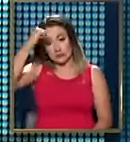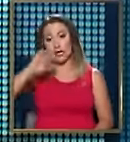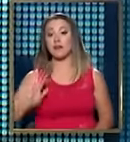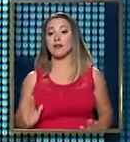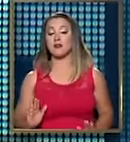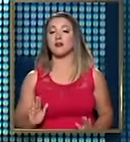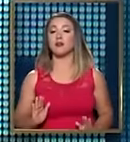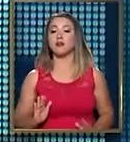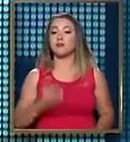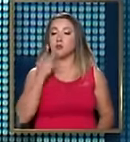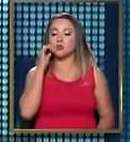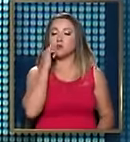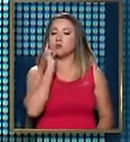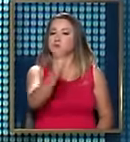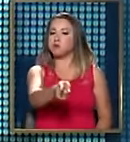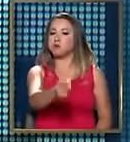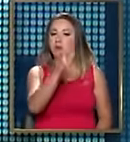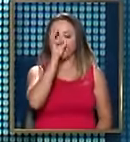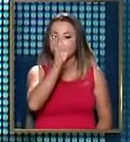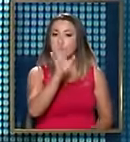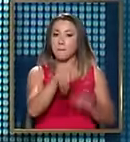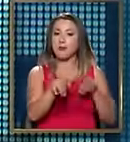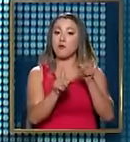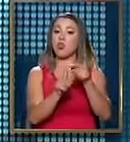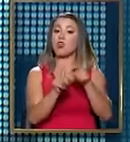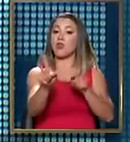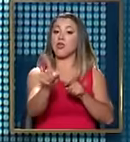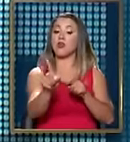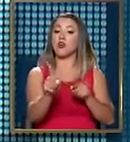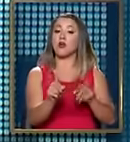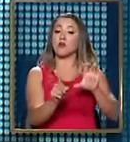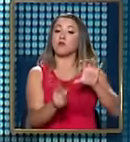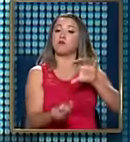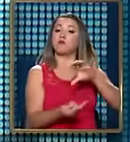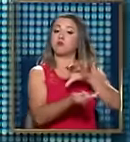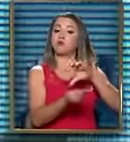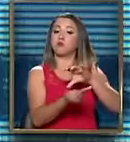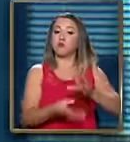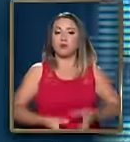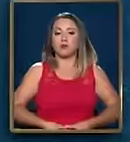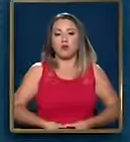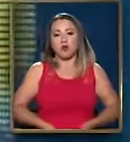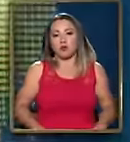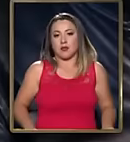mismo dedo que apunto al general Pinochet, con ese mismo dedo me hicieron el examen de la próstata. Bueno,